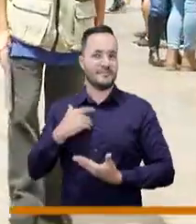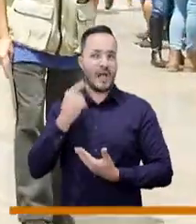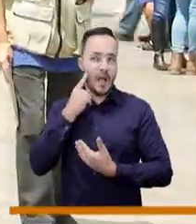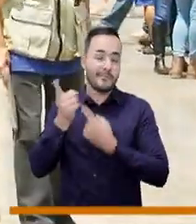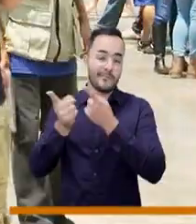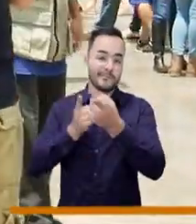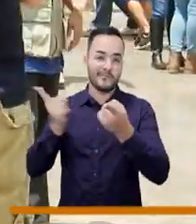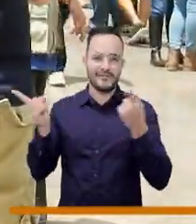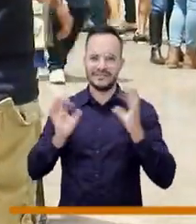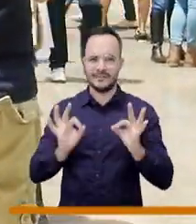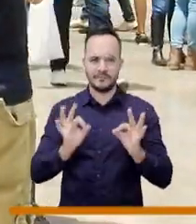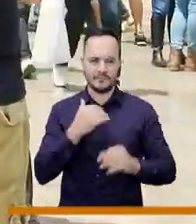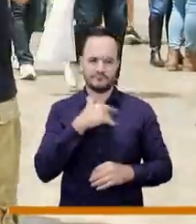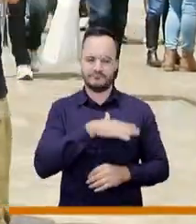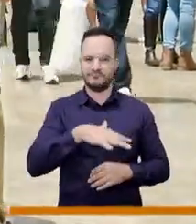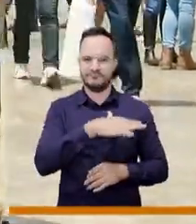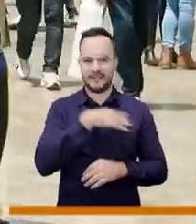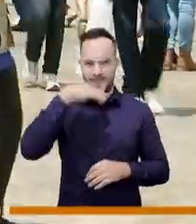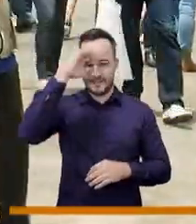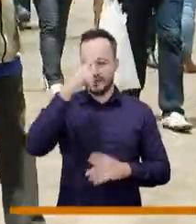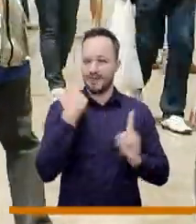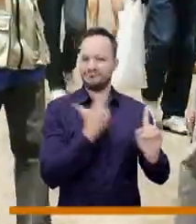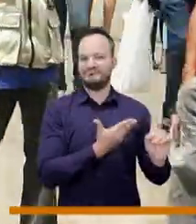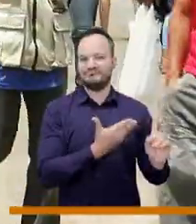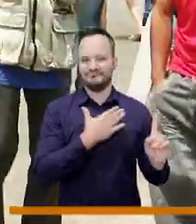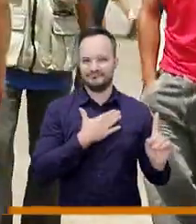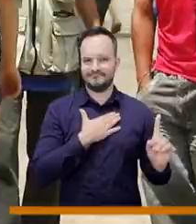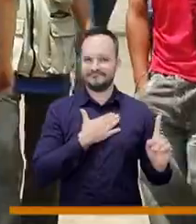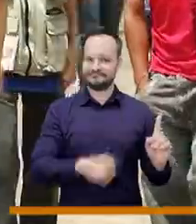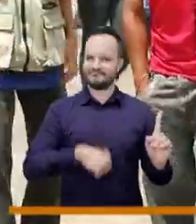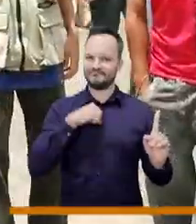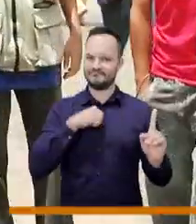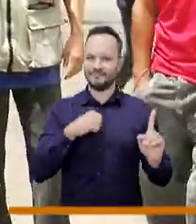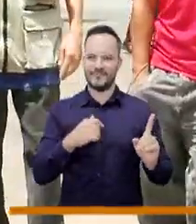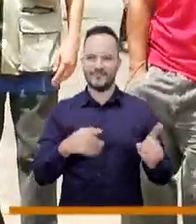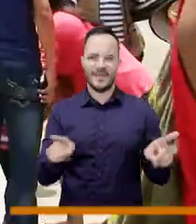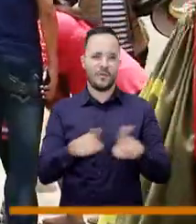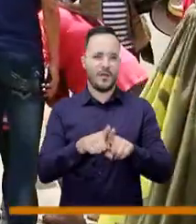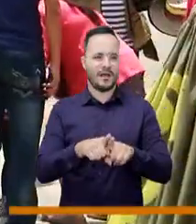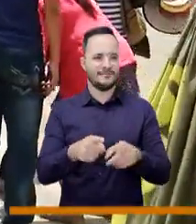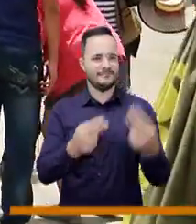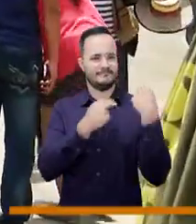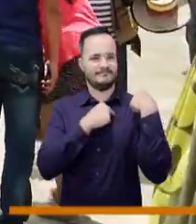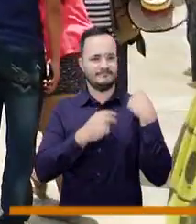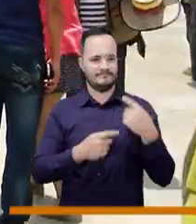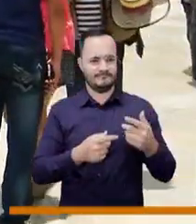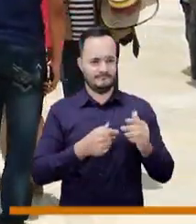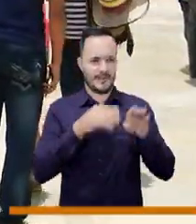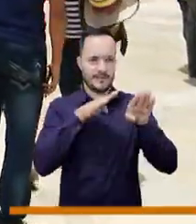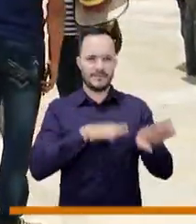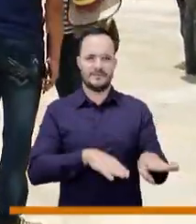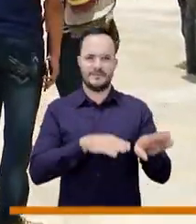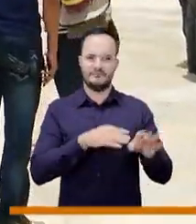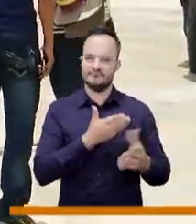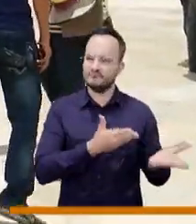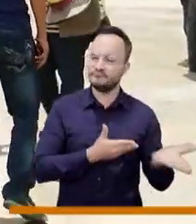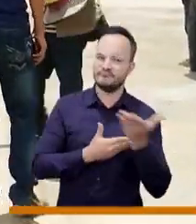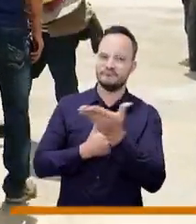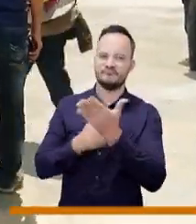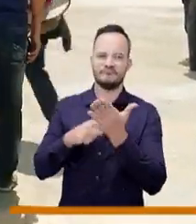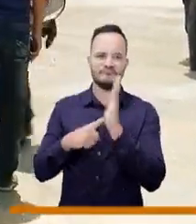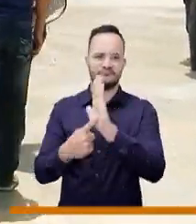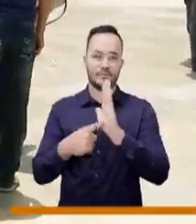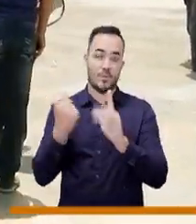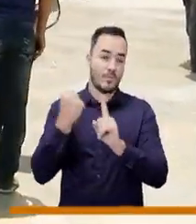creo que para nosotros Fernando Botero fue eso, ese gran embajador que logró